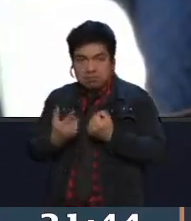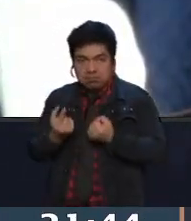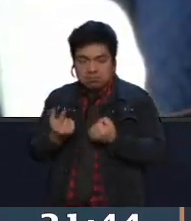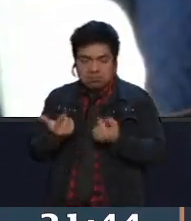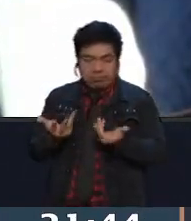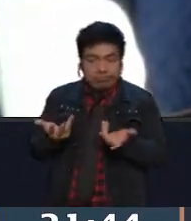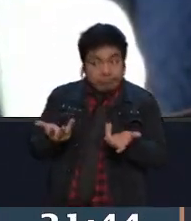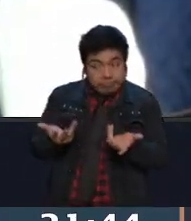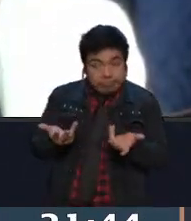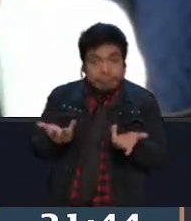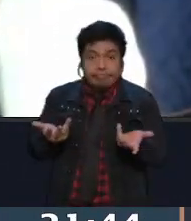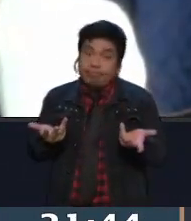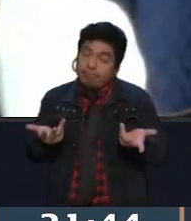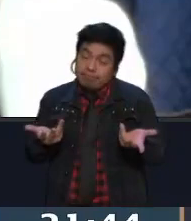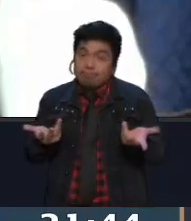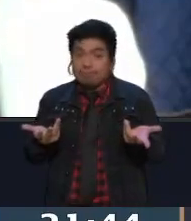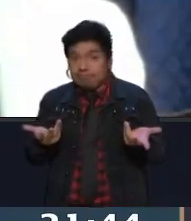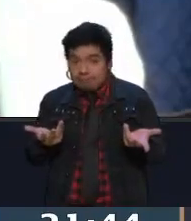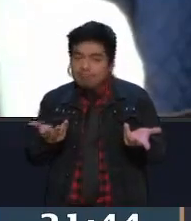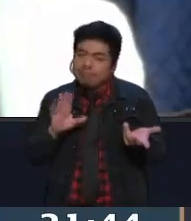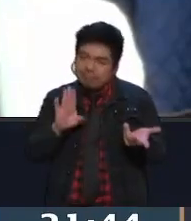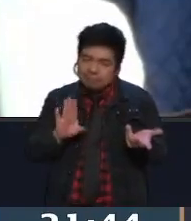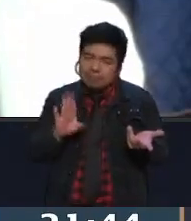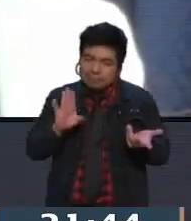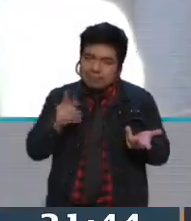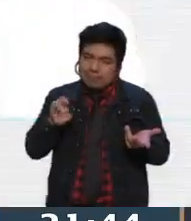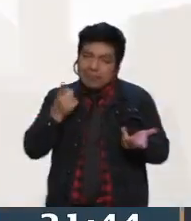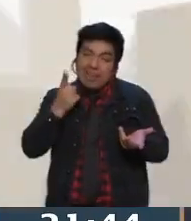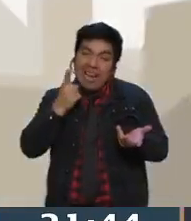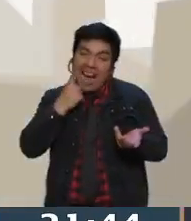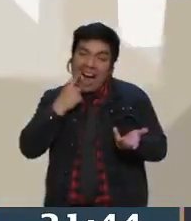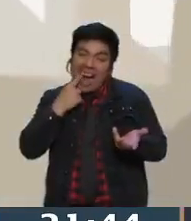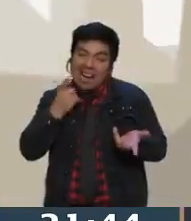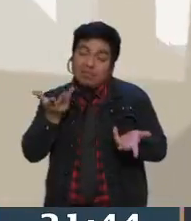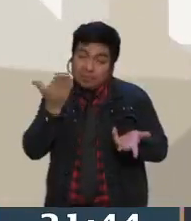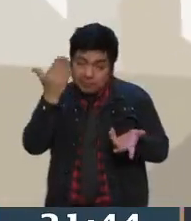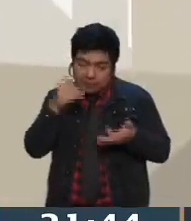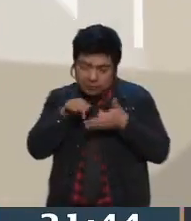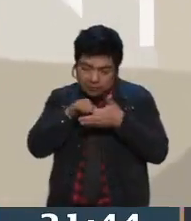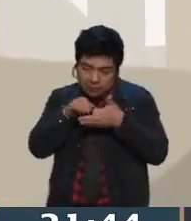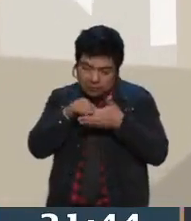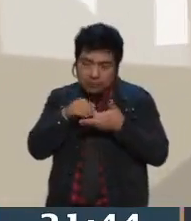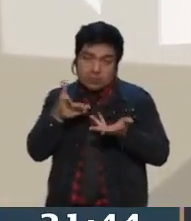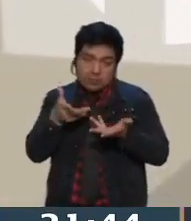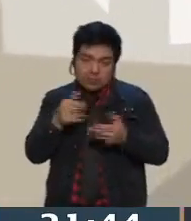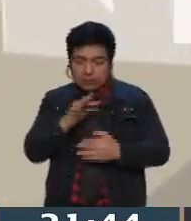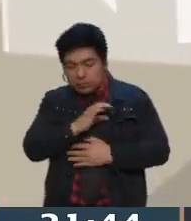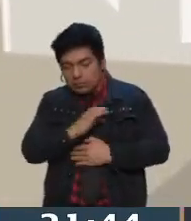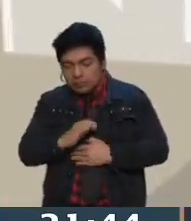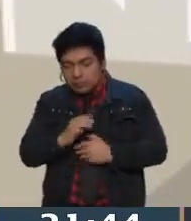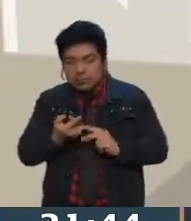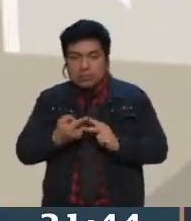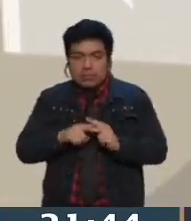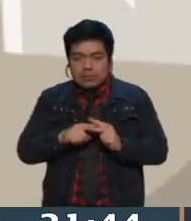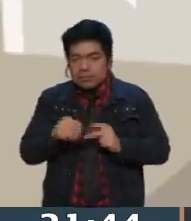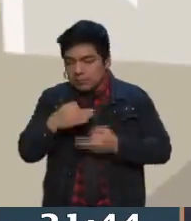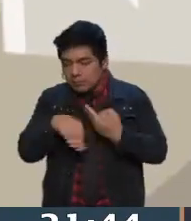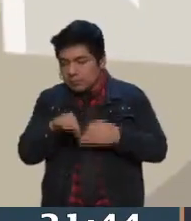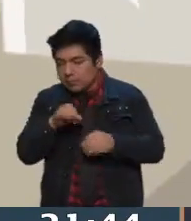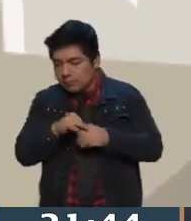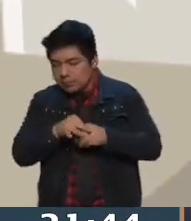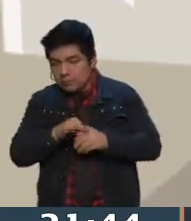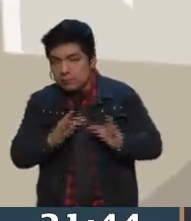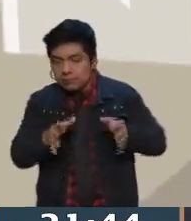ser un asunto bastante deliberado. Estamos en vísperas de que inicien las campañas electorales,